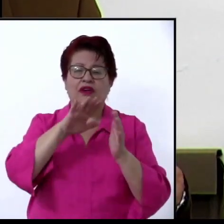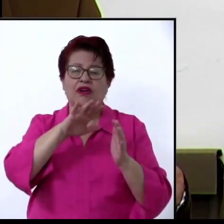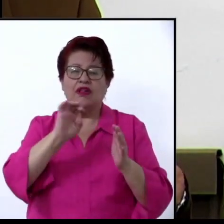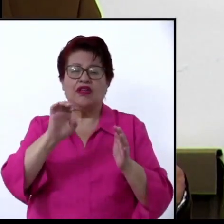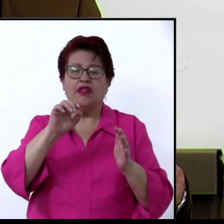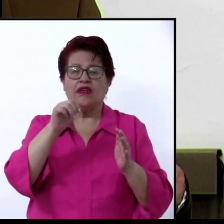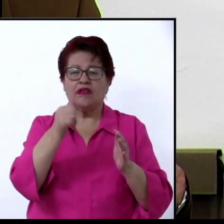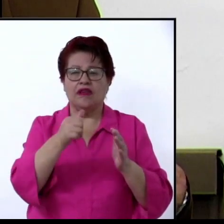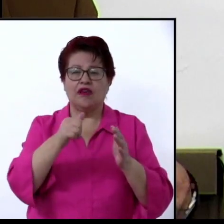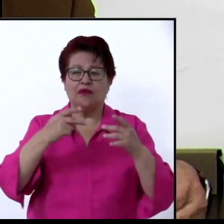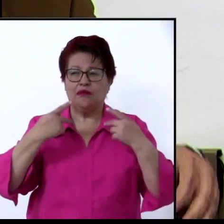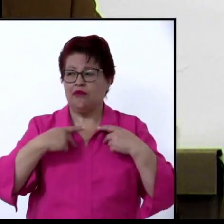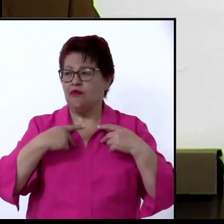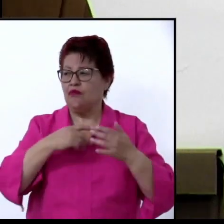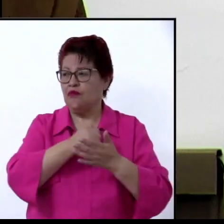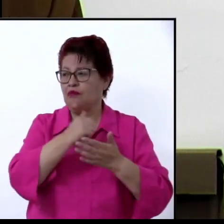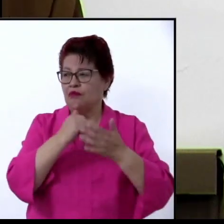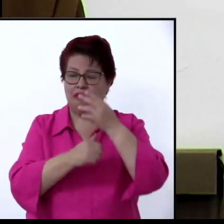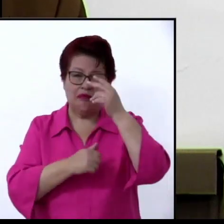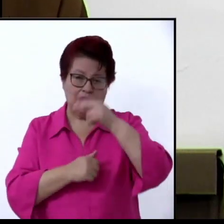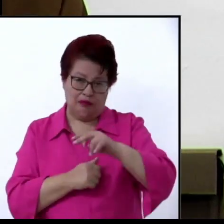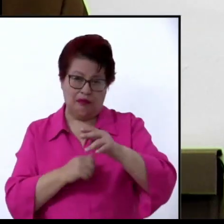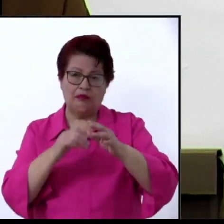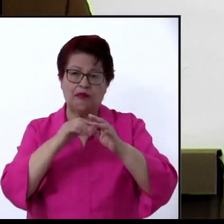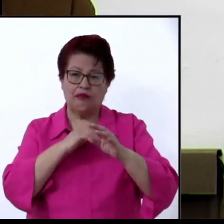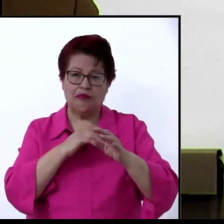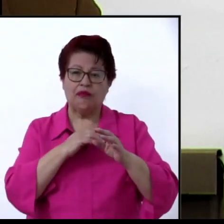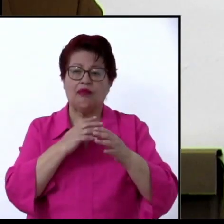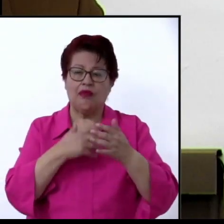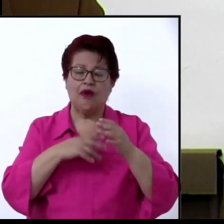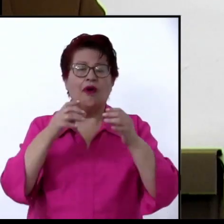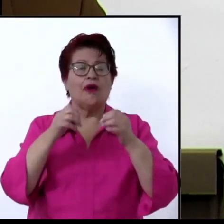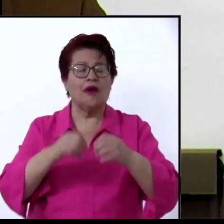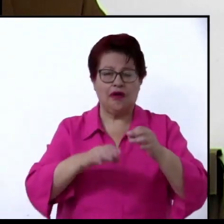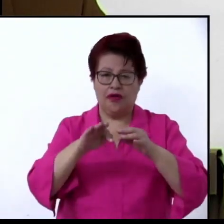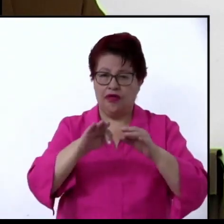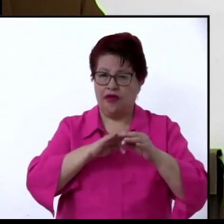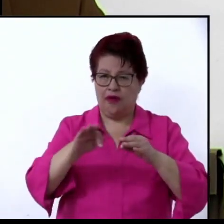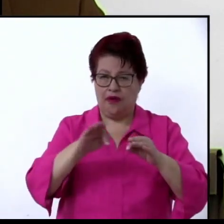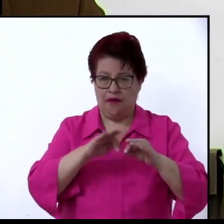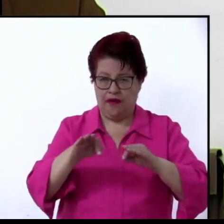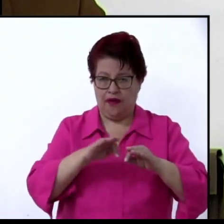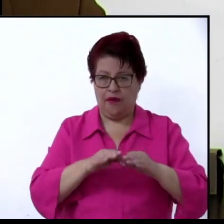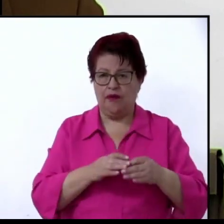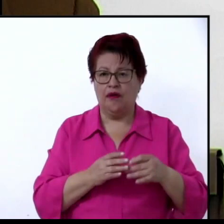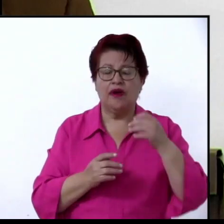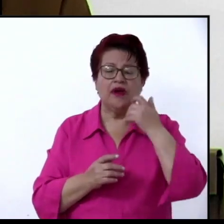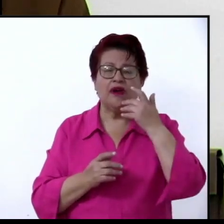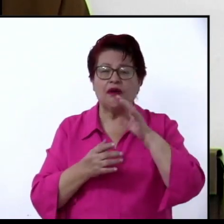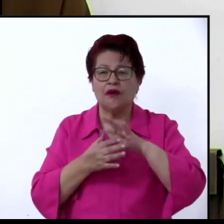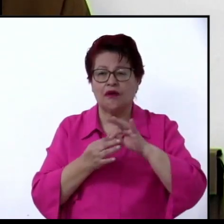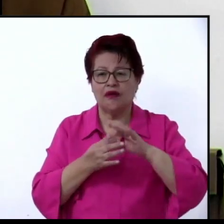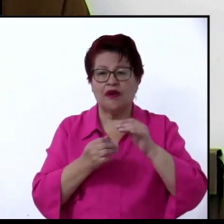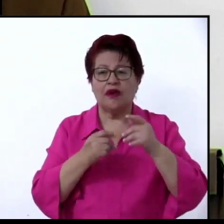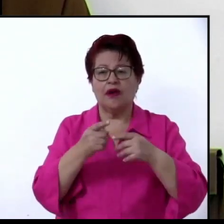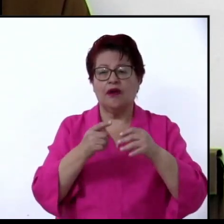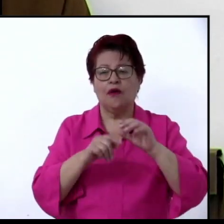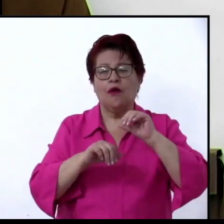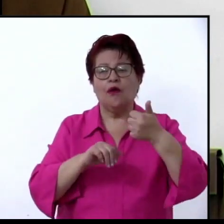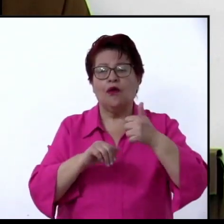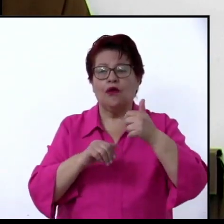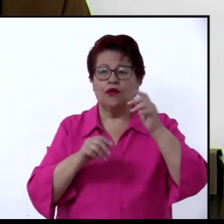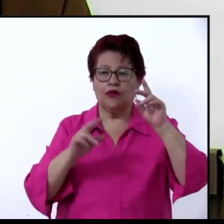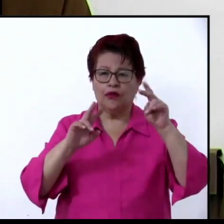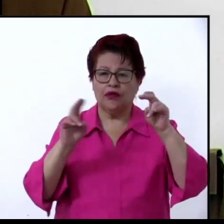4.712.506 personas de la Ciudad de México tienen una ocupación. Quiero hacer referencia también a otro tema